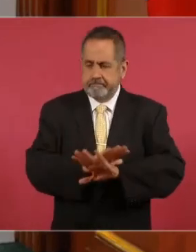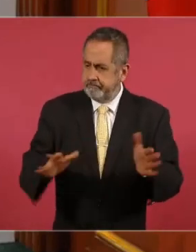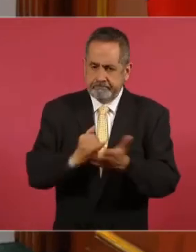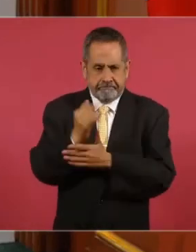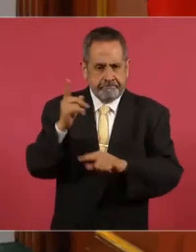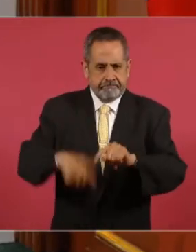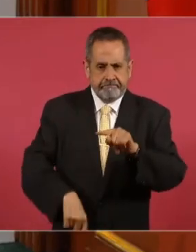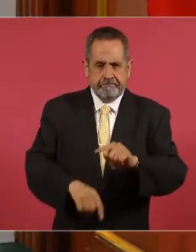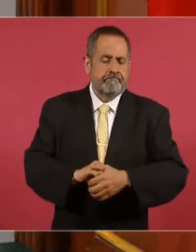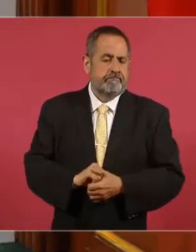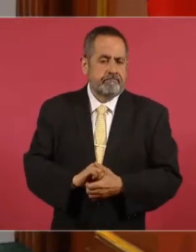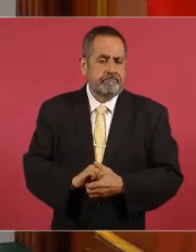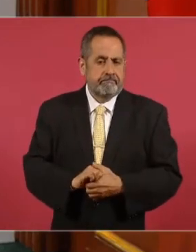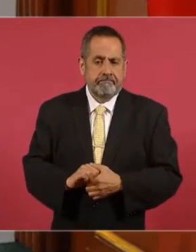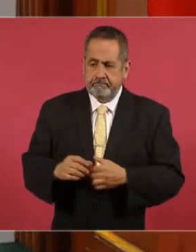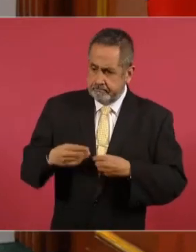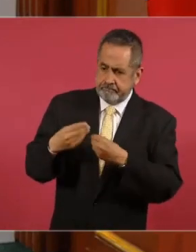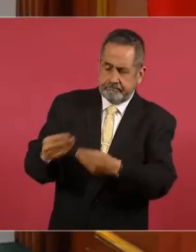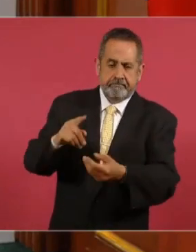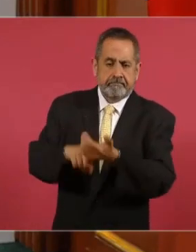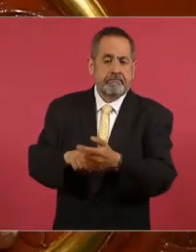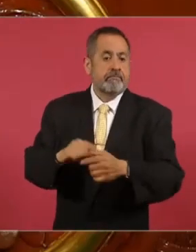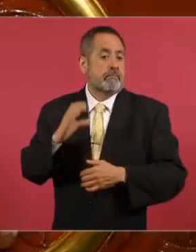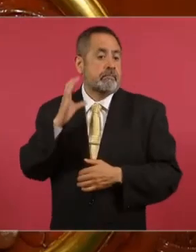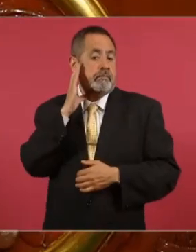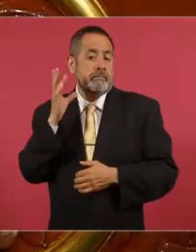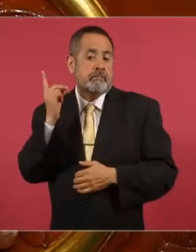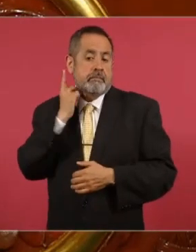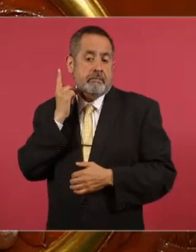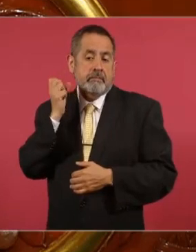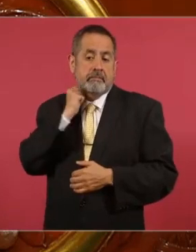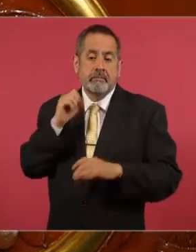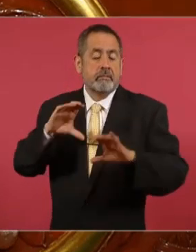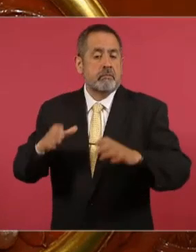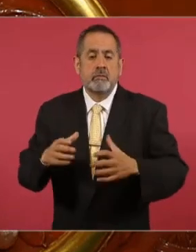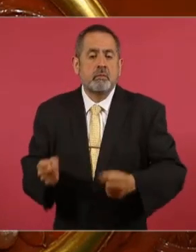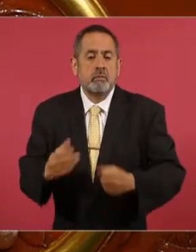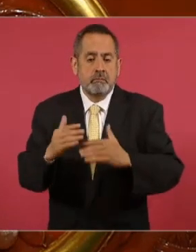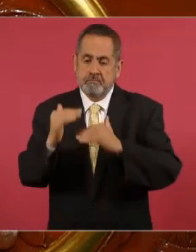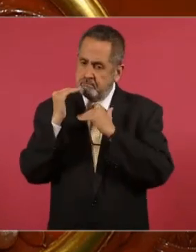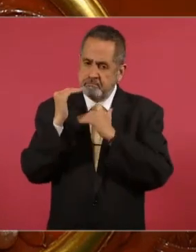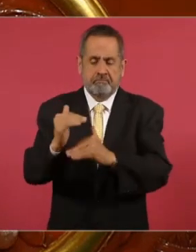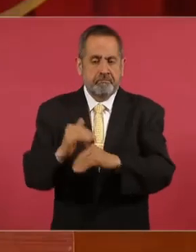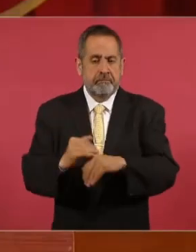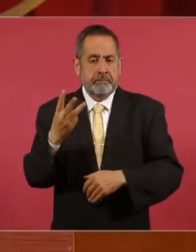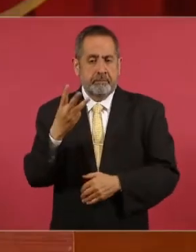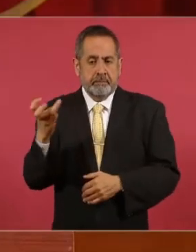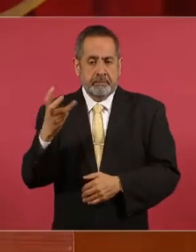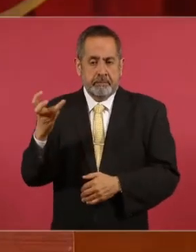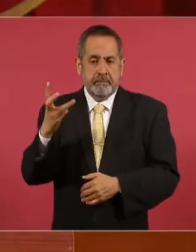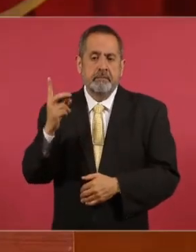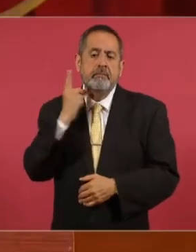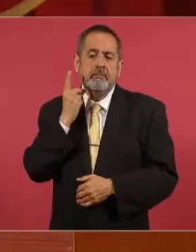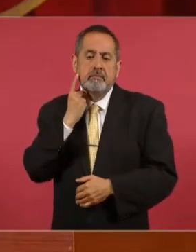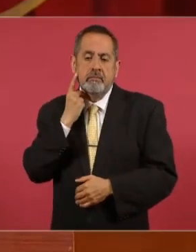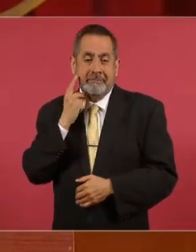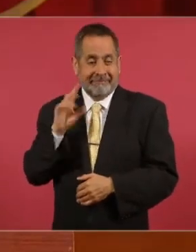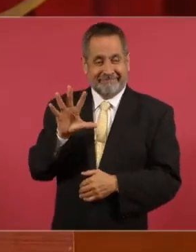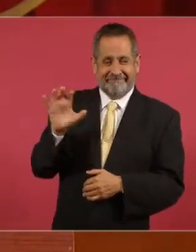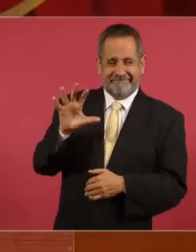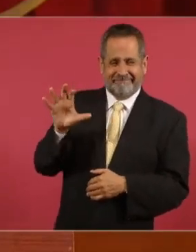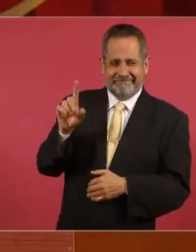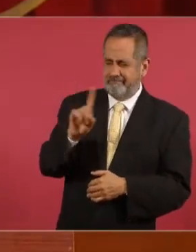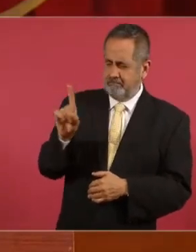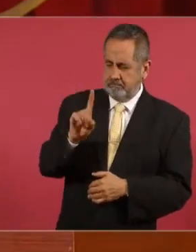El Congreso de la Unión se integrará por 300 diputados y no por